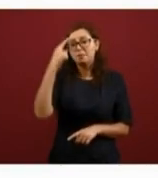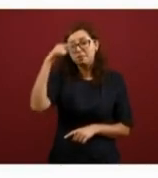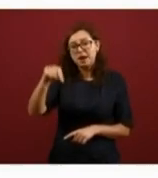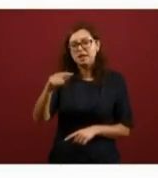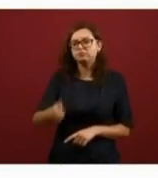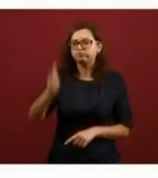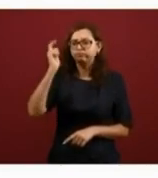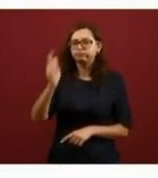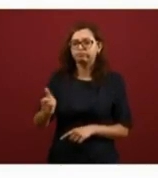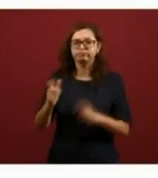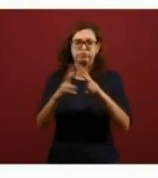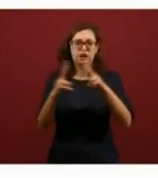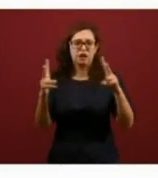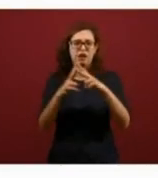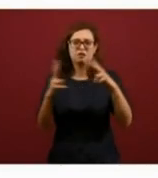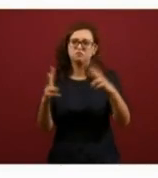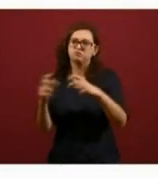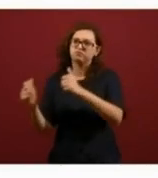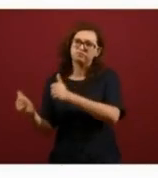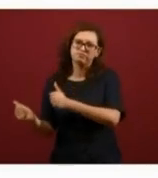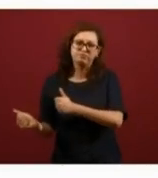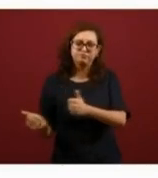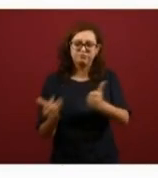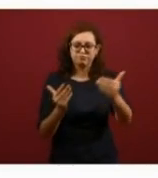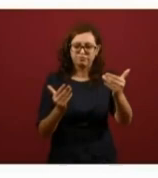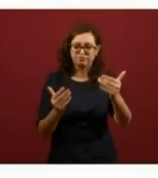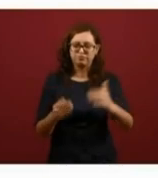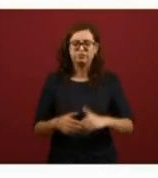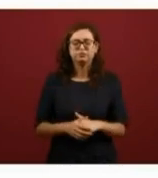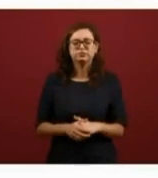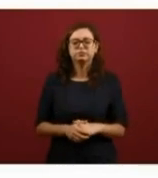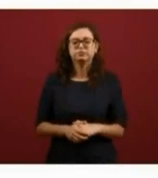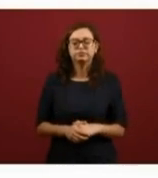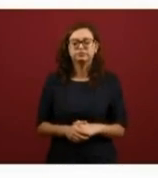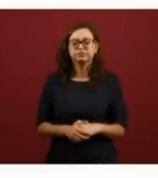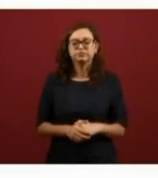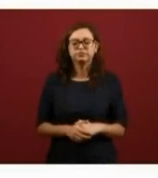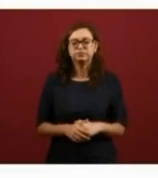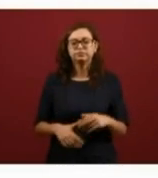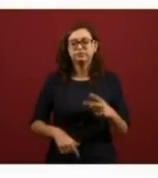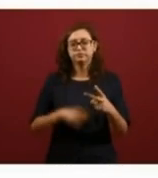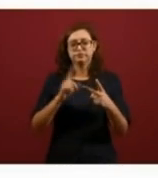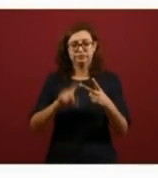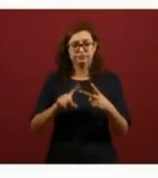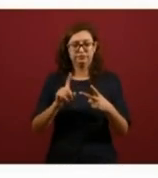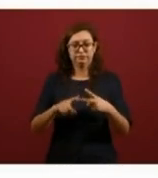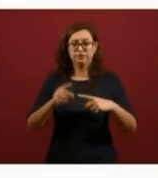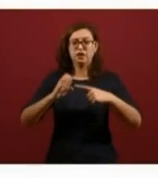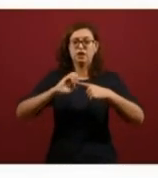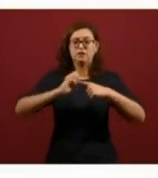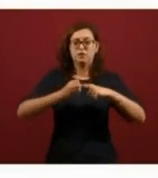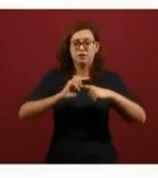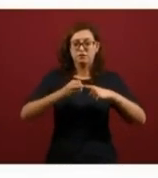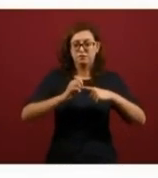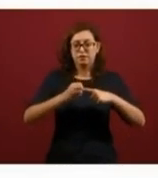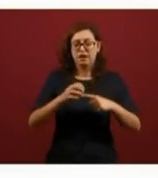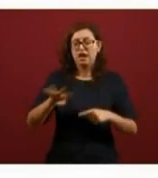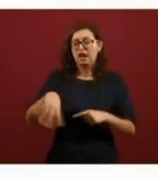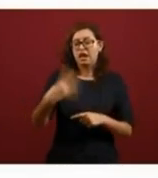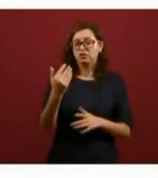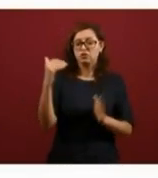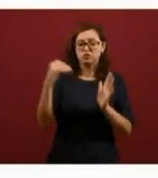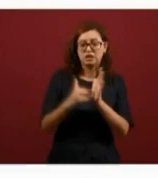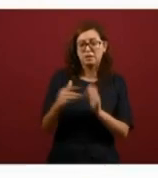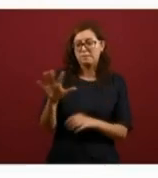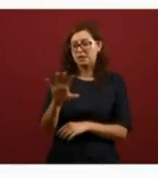y llevarlo a nuestros centros de acopio. En el caso del frijol, el precio es de